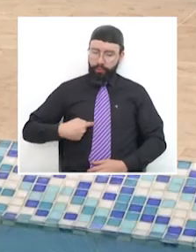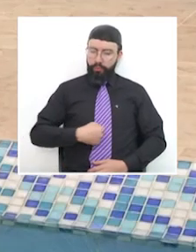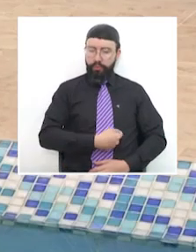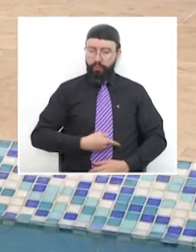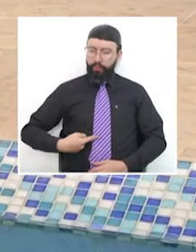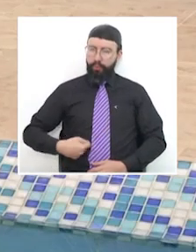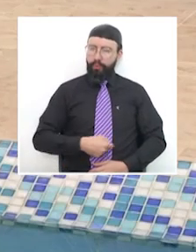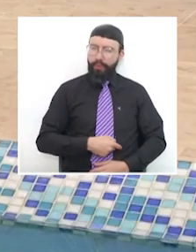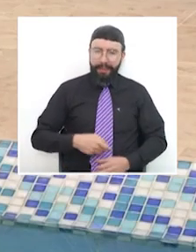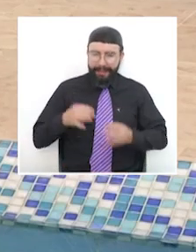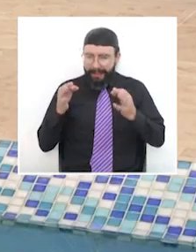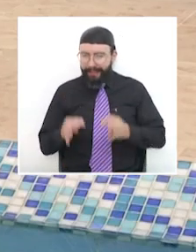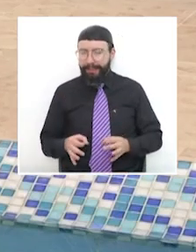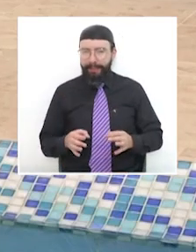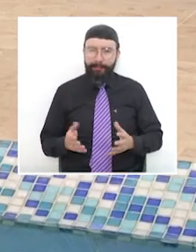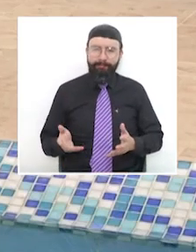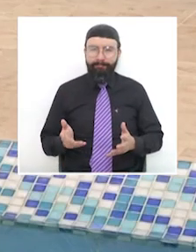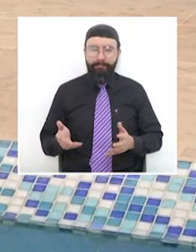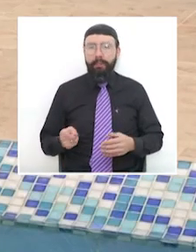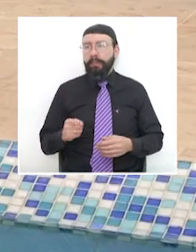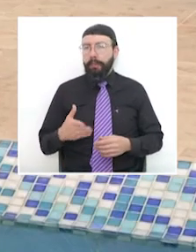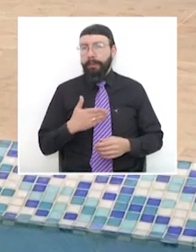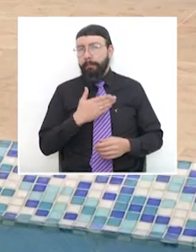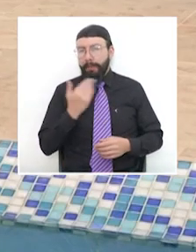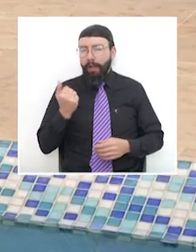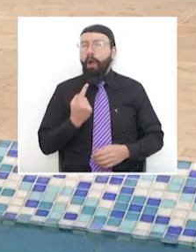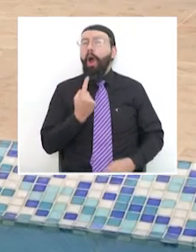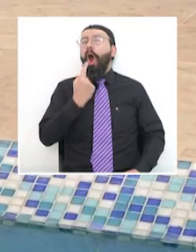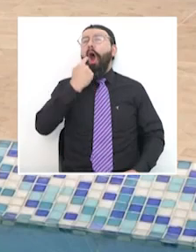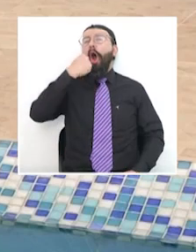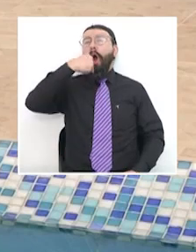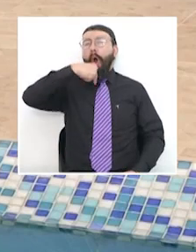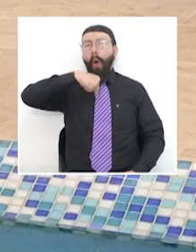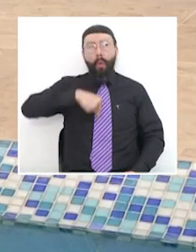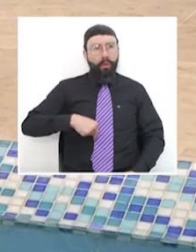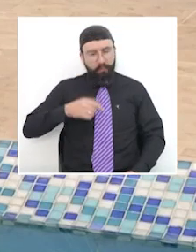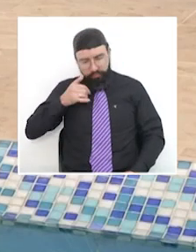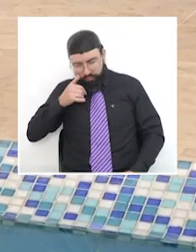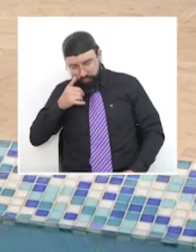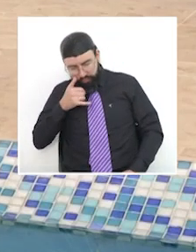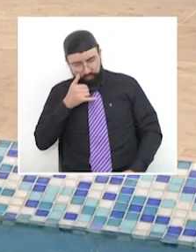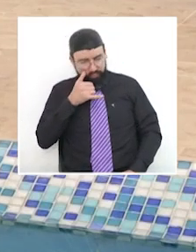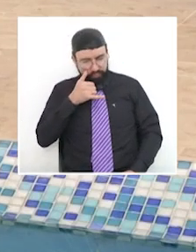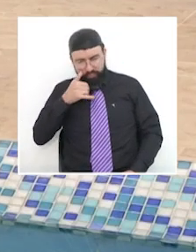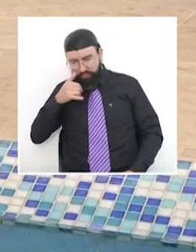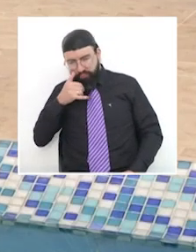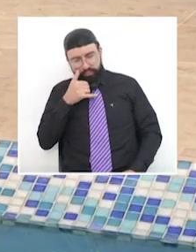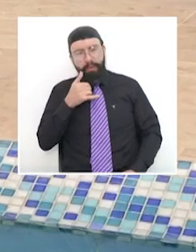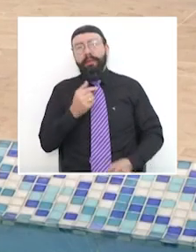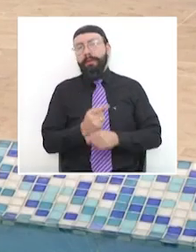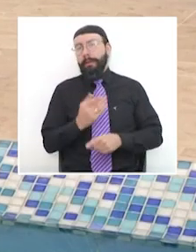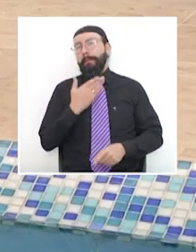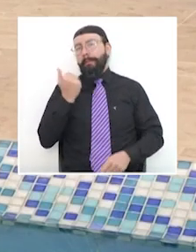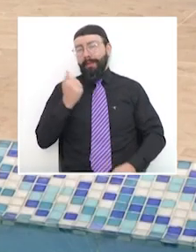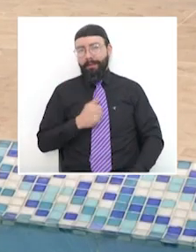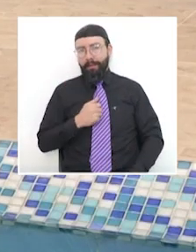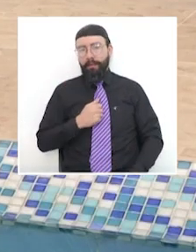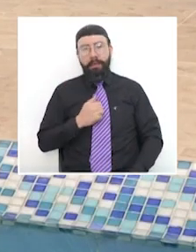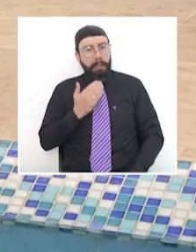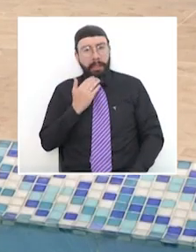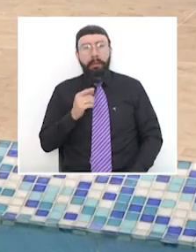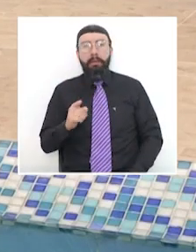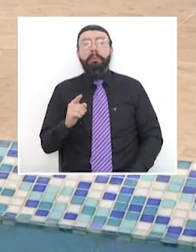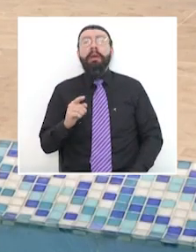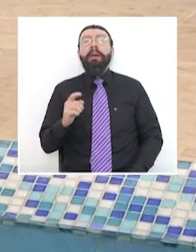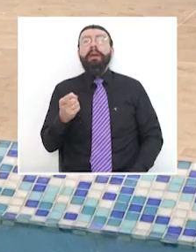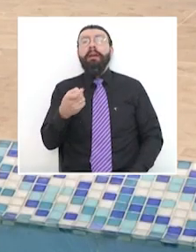el examen electivo, siempre van a ser los métodos endoscópicos, precisamente por eso, porque, por ejemplo, la gastritis es como